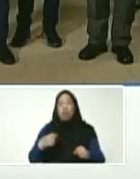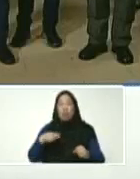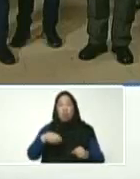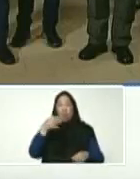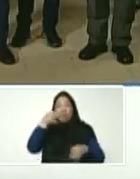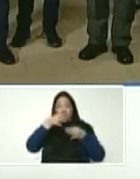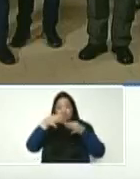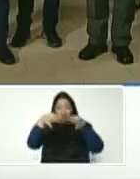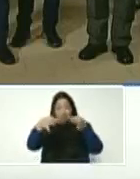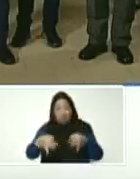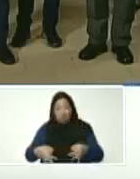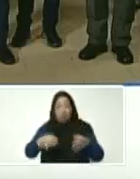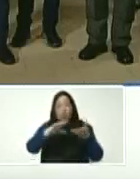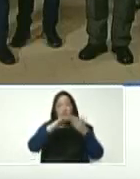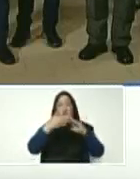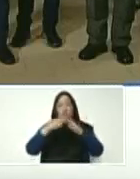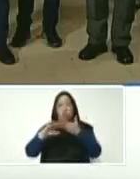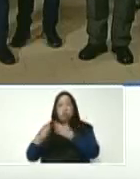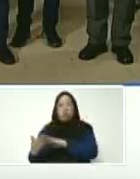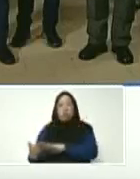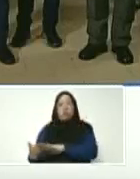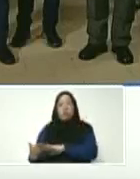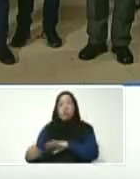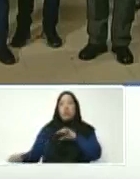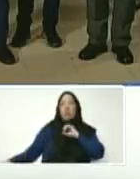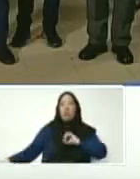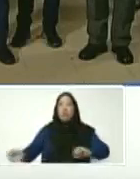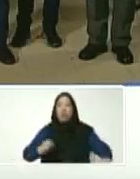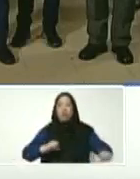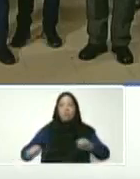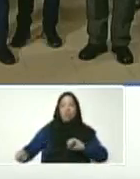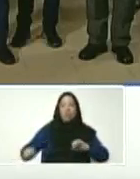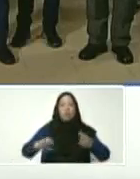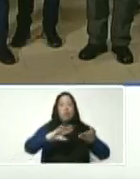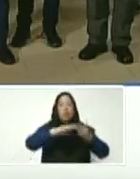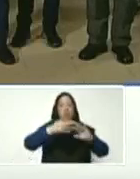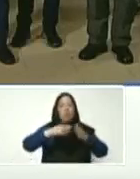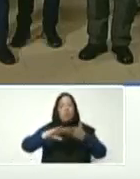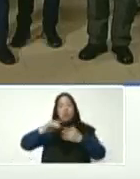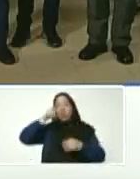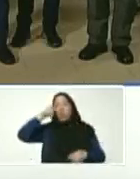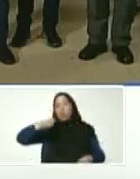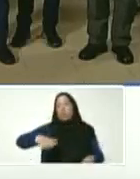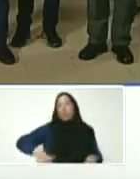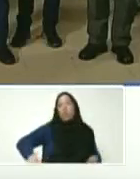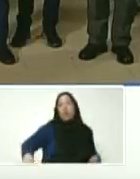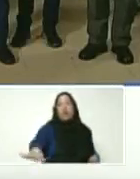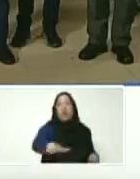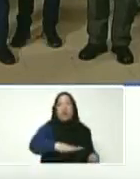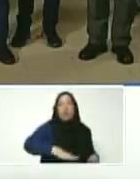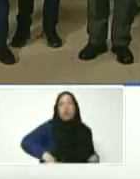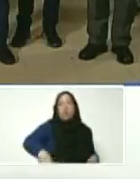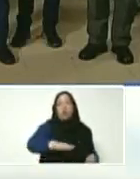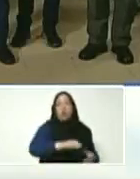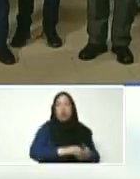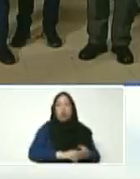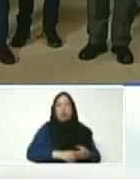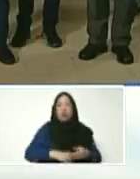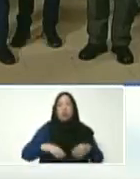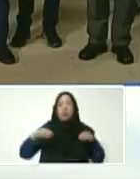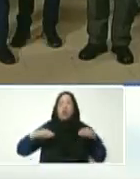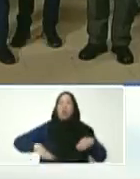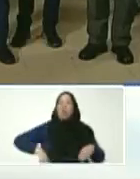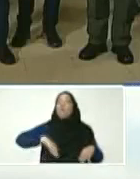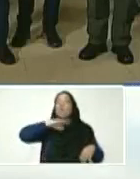Héctor. Este es el verdadero movimiento del pueblo. Cuando se habla de movimiento popular, es del pueblo, las multitudes,